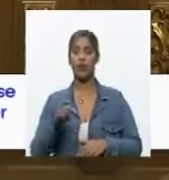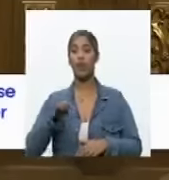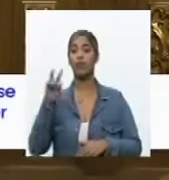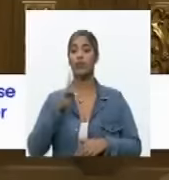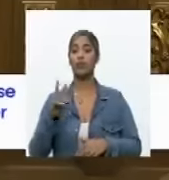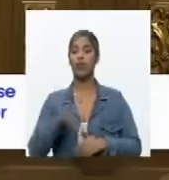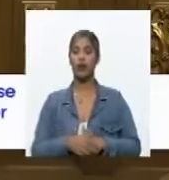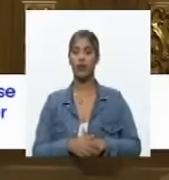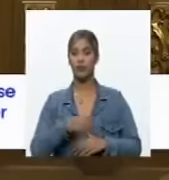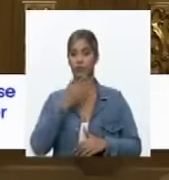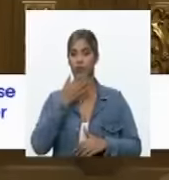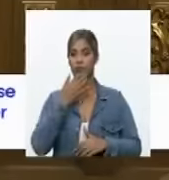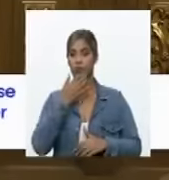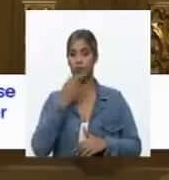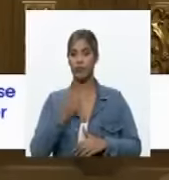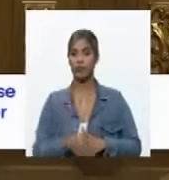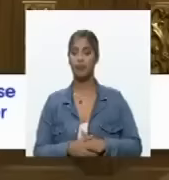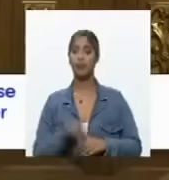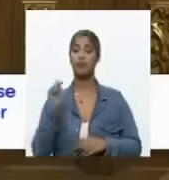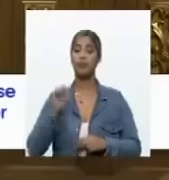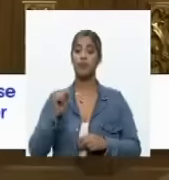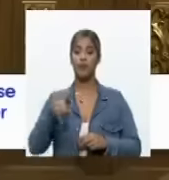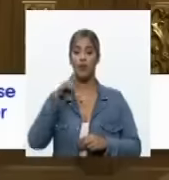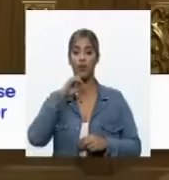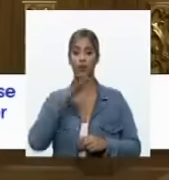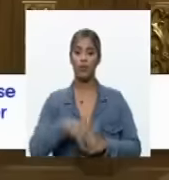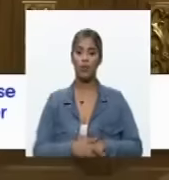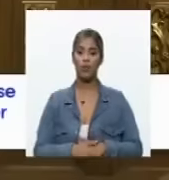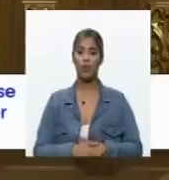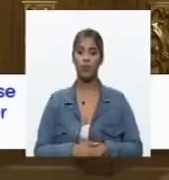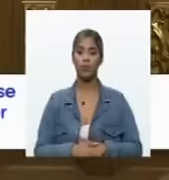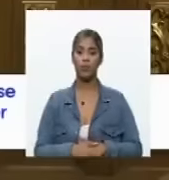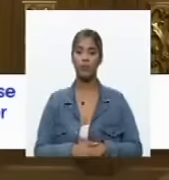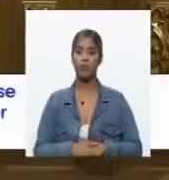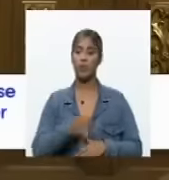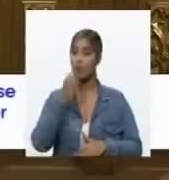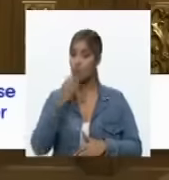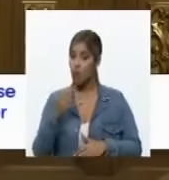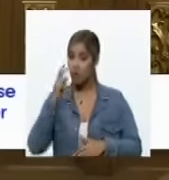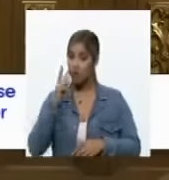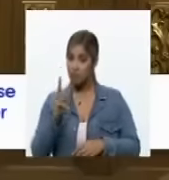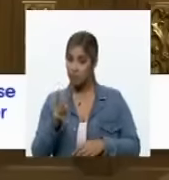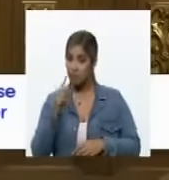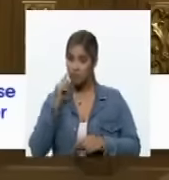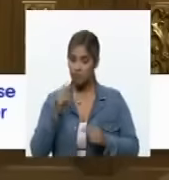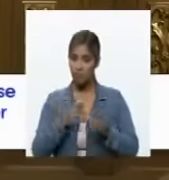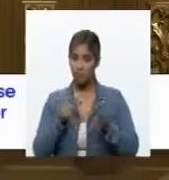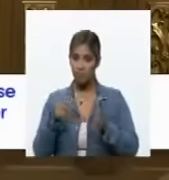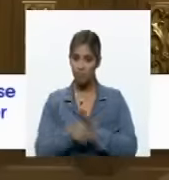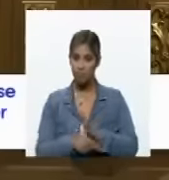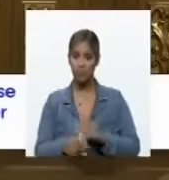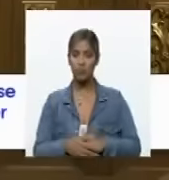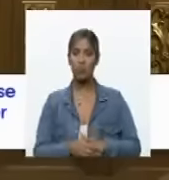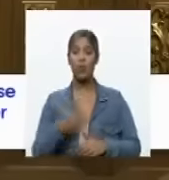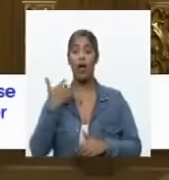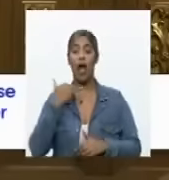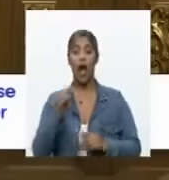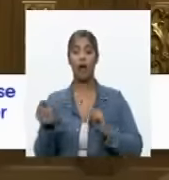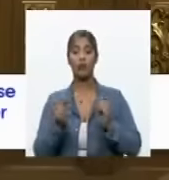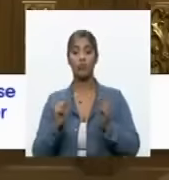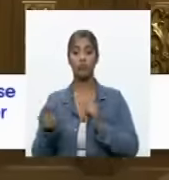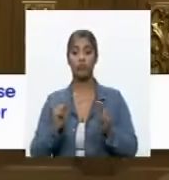venezolanas. Este capítulo de la historia es bueno seguirlo discutiendo. Hay que